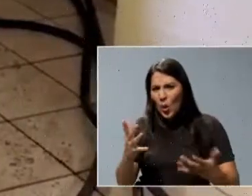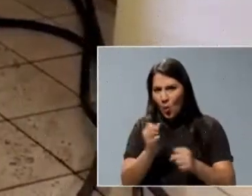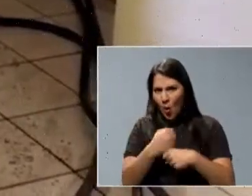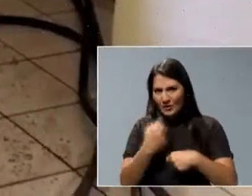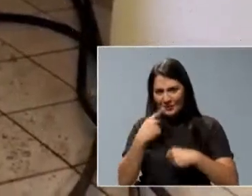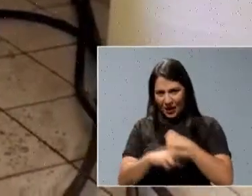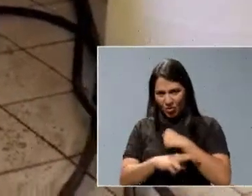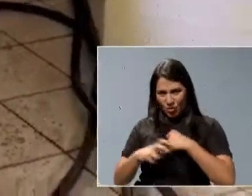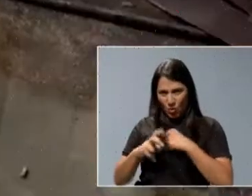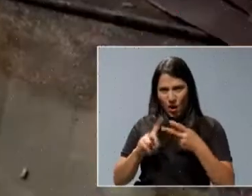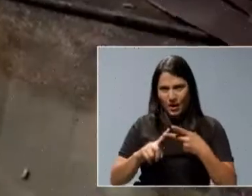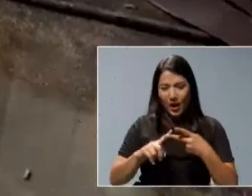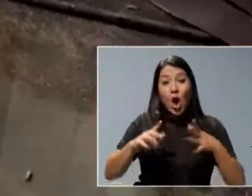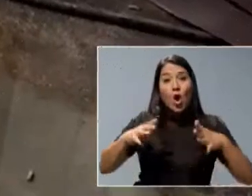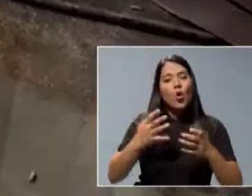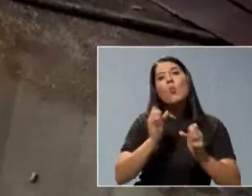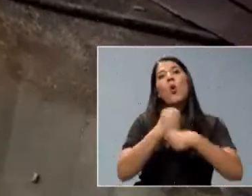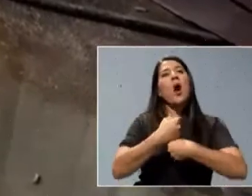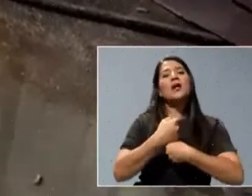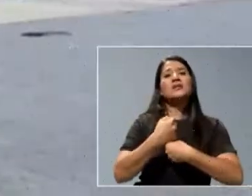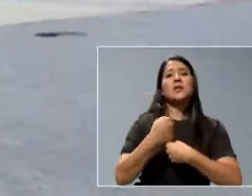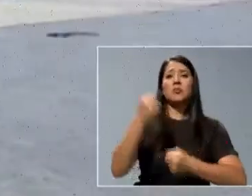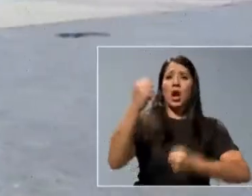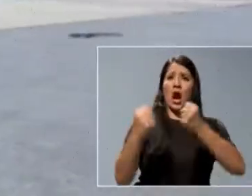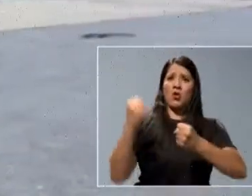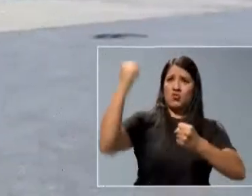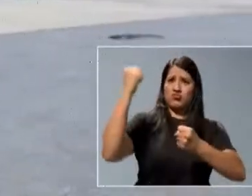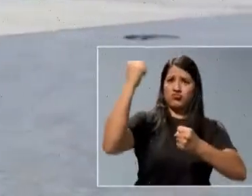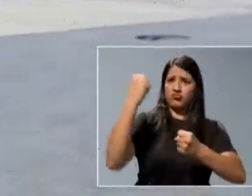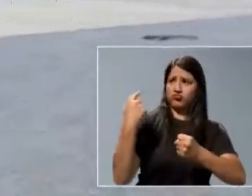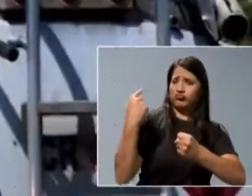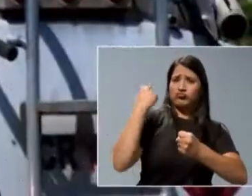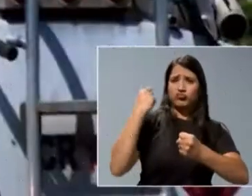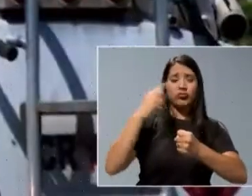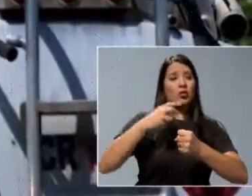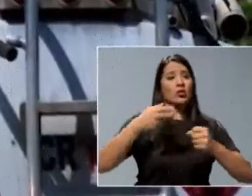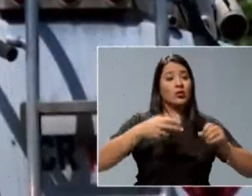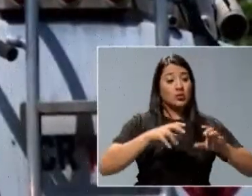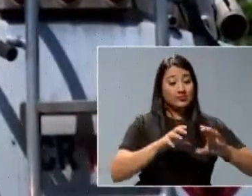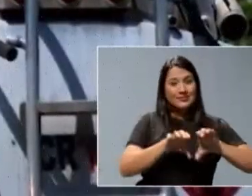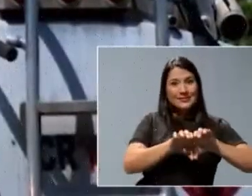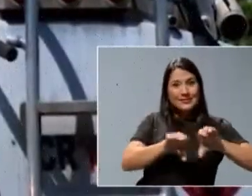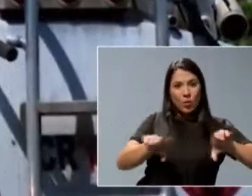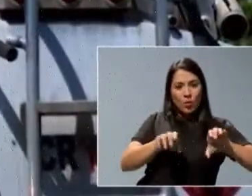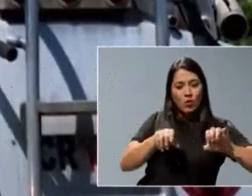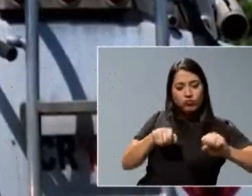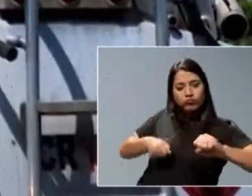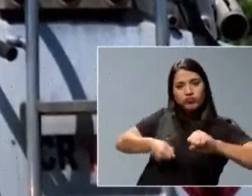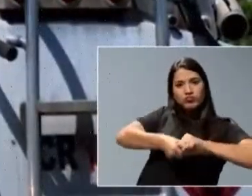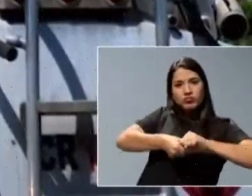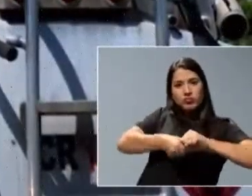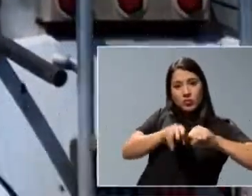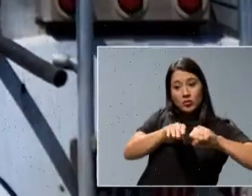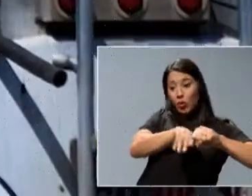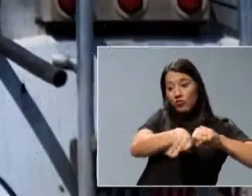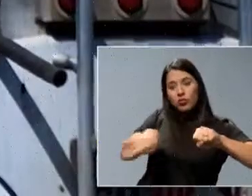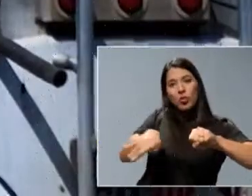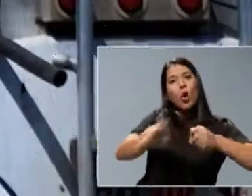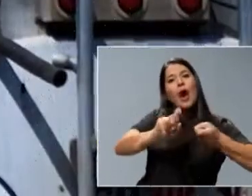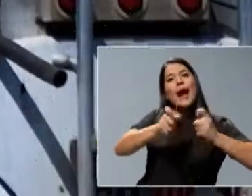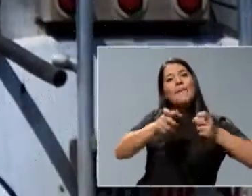cargar cisternas enteros al aire libre sin que las autoridades los detecten? ¿Cuánto combustible se han robado?